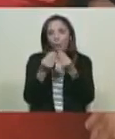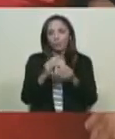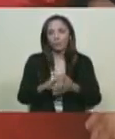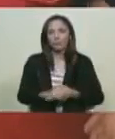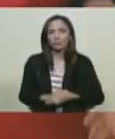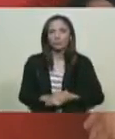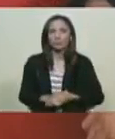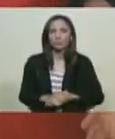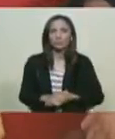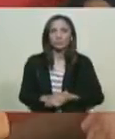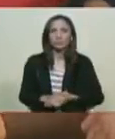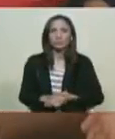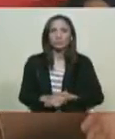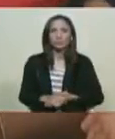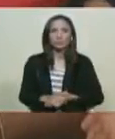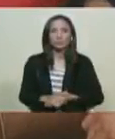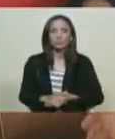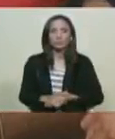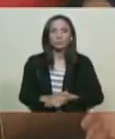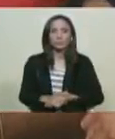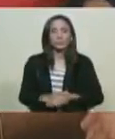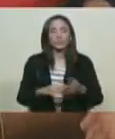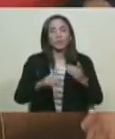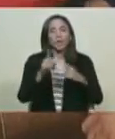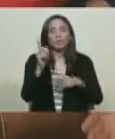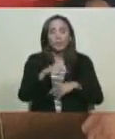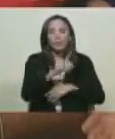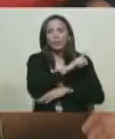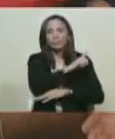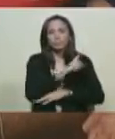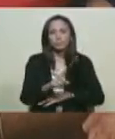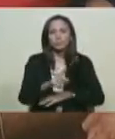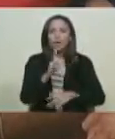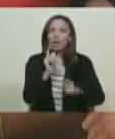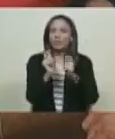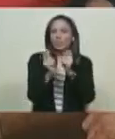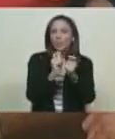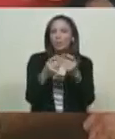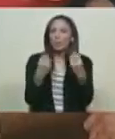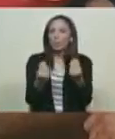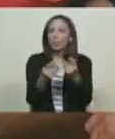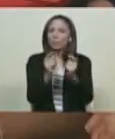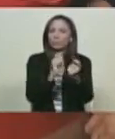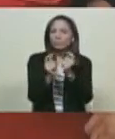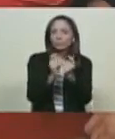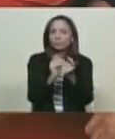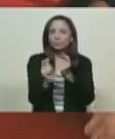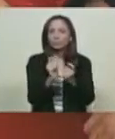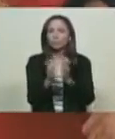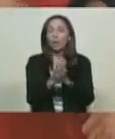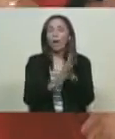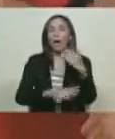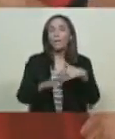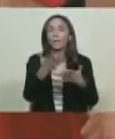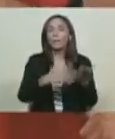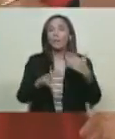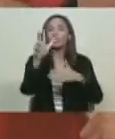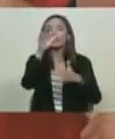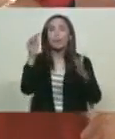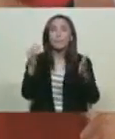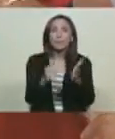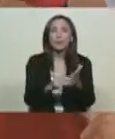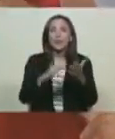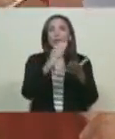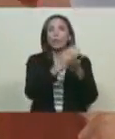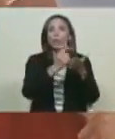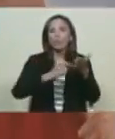alimentos. Ordenó la discusión y aprobación de más de 3.000 contrataciones colectivas a nivel nacional,